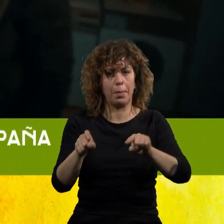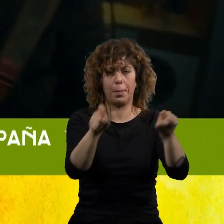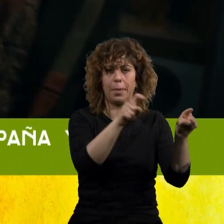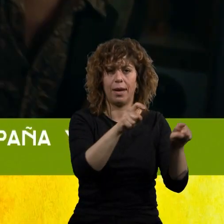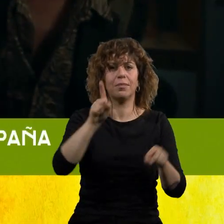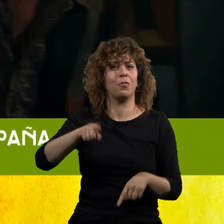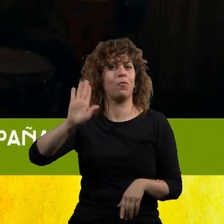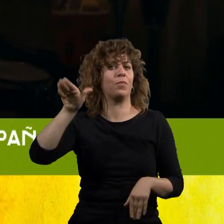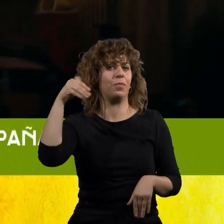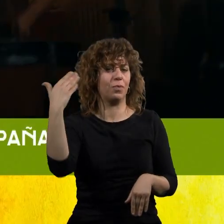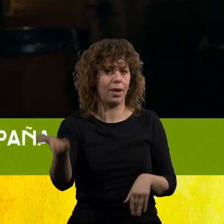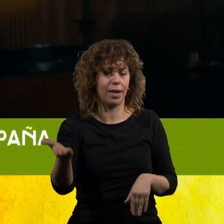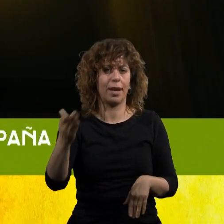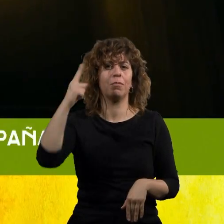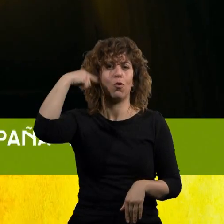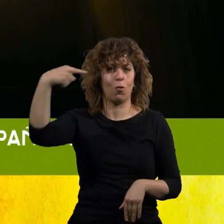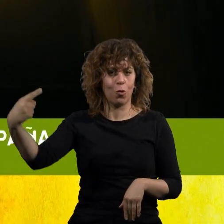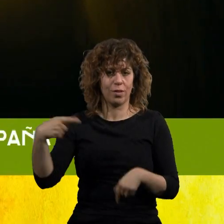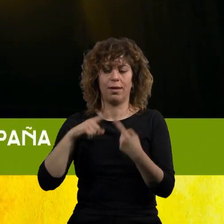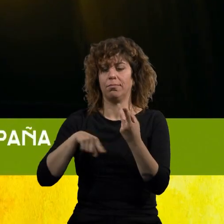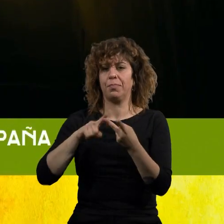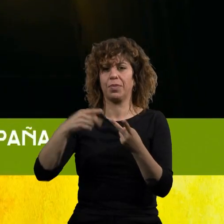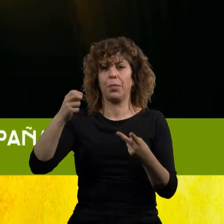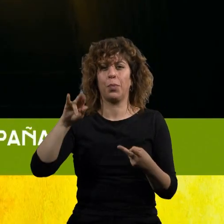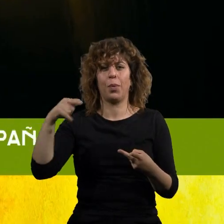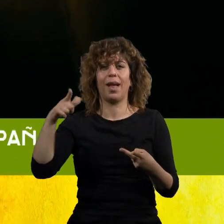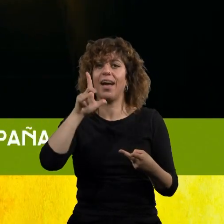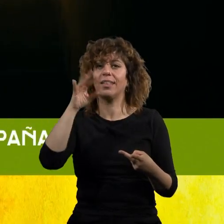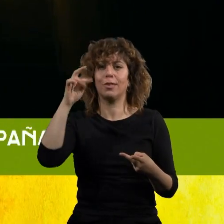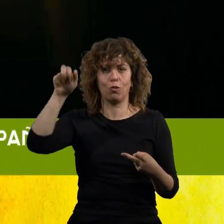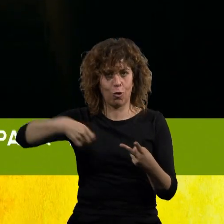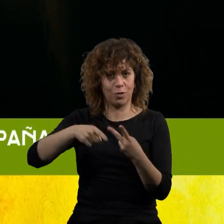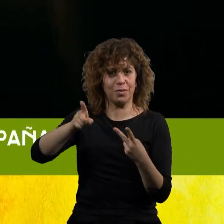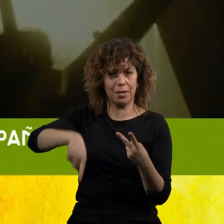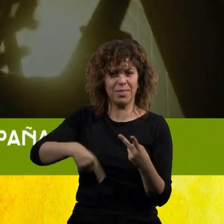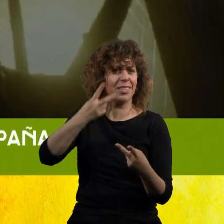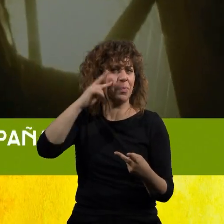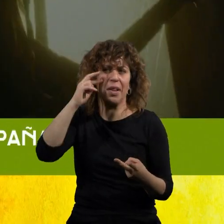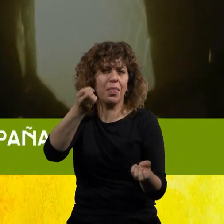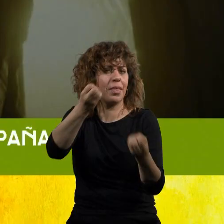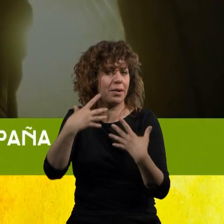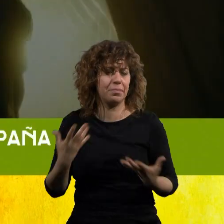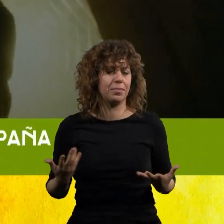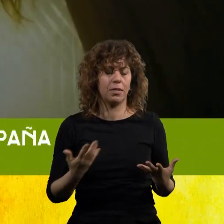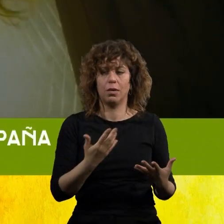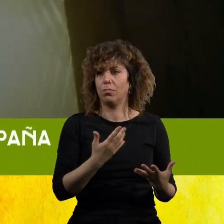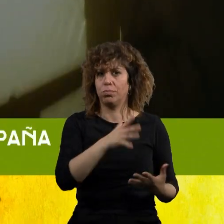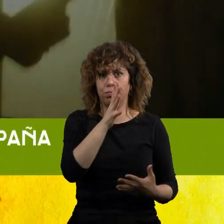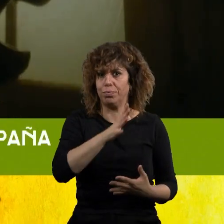también en el extranjero, habéis estado en Londres, habéis estado en Brighton. ¿Cómo ha sido esa experiencia? Pues la verdad que